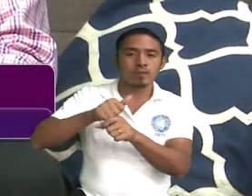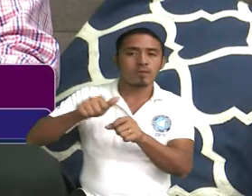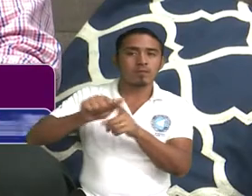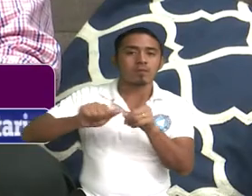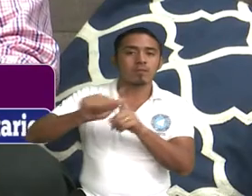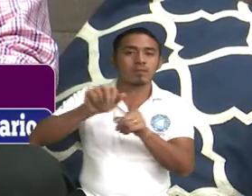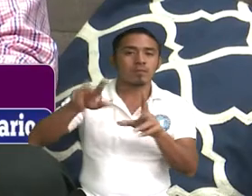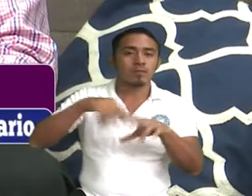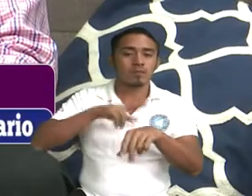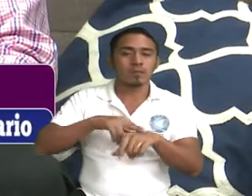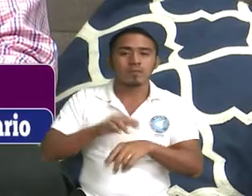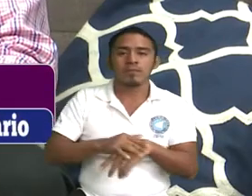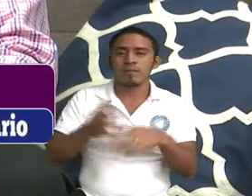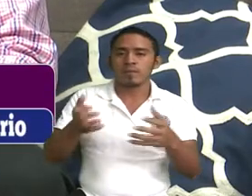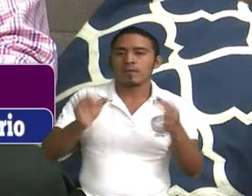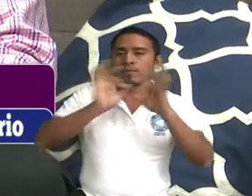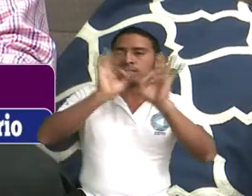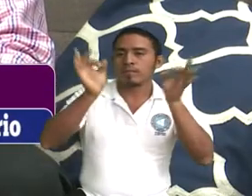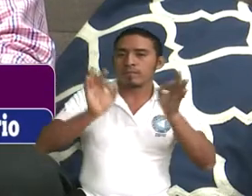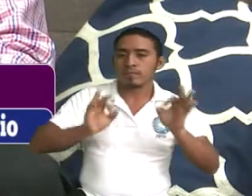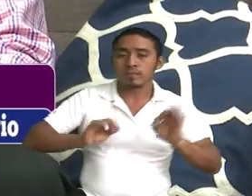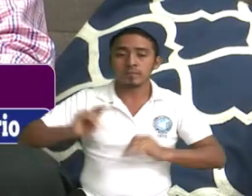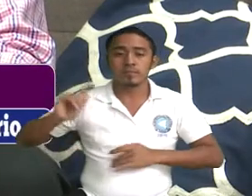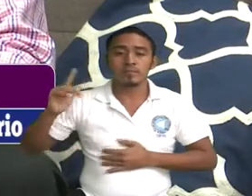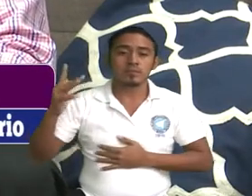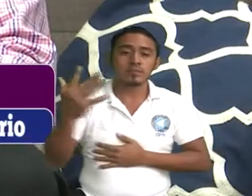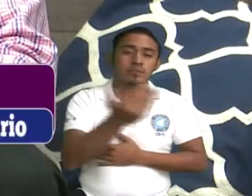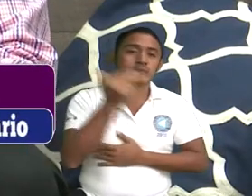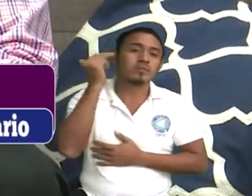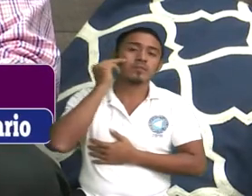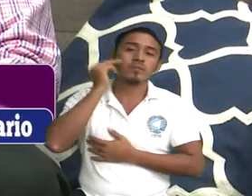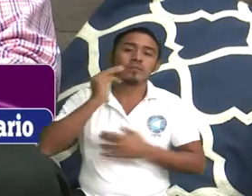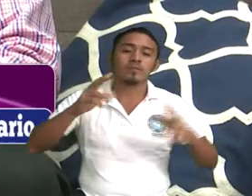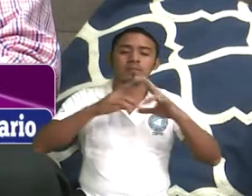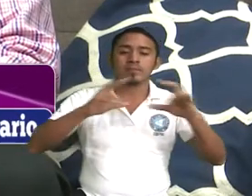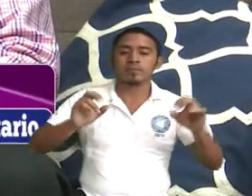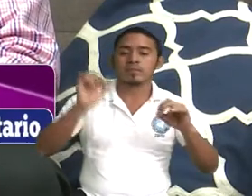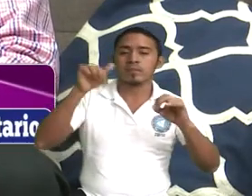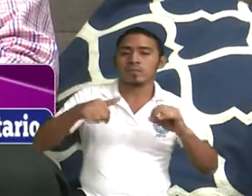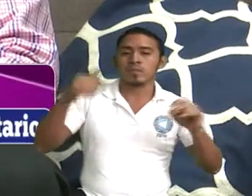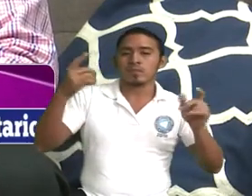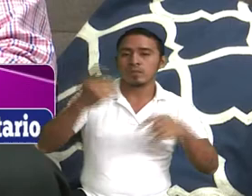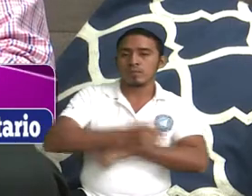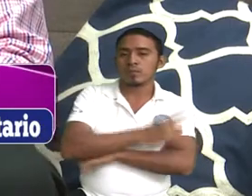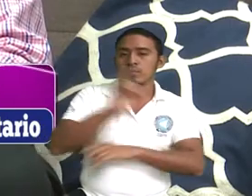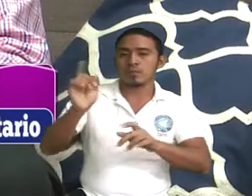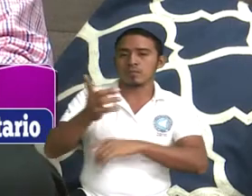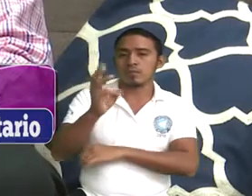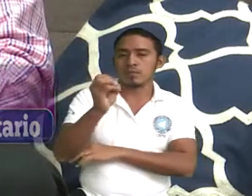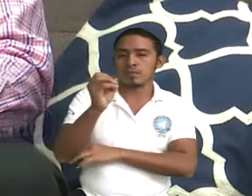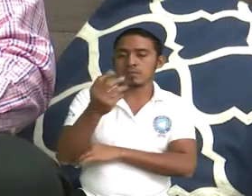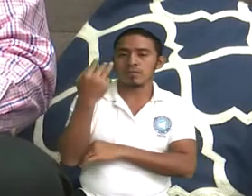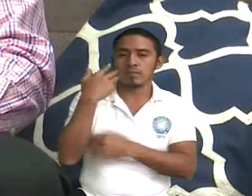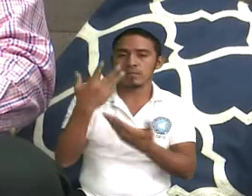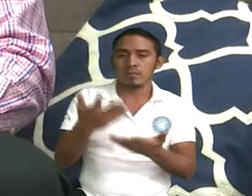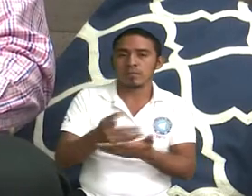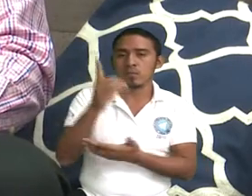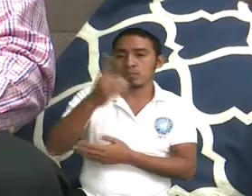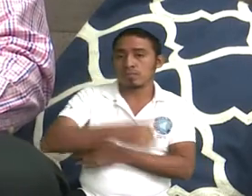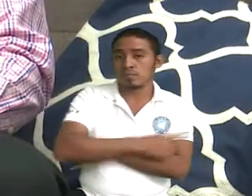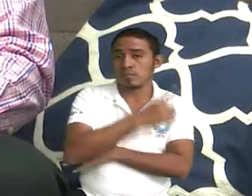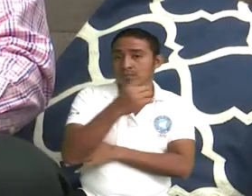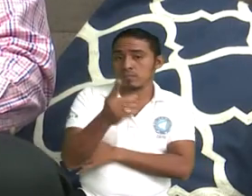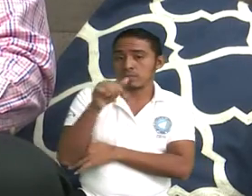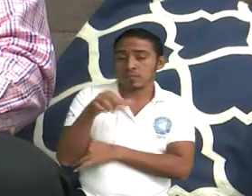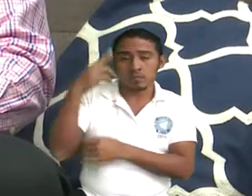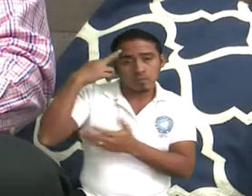Antes de continuar, queremos enviar felicitaciones a todas las madres nicaragüenses por hoy, 30 de mayo, festejarse precisamente un día en